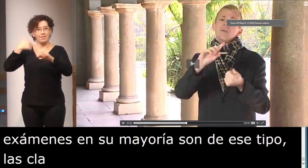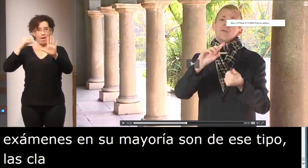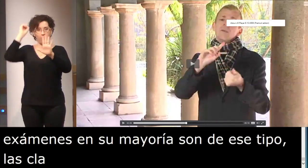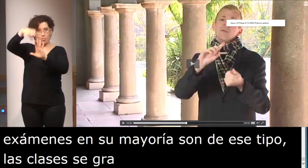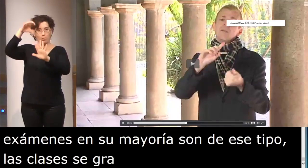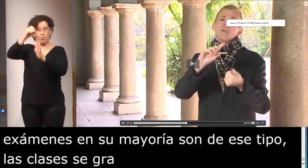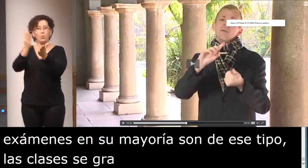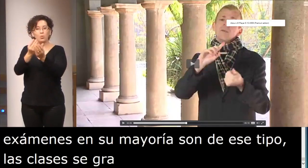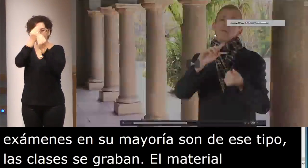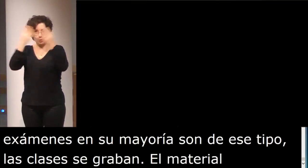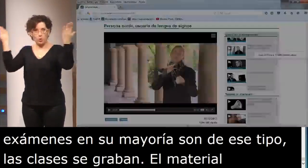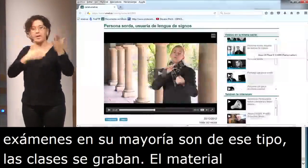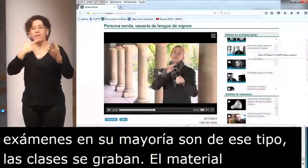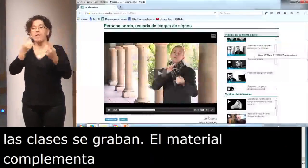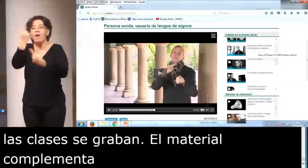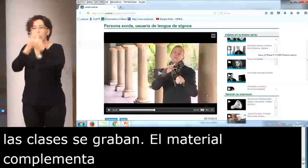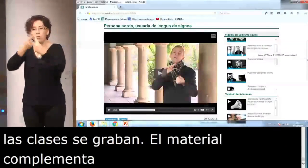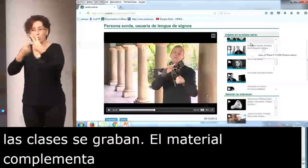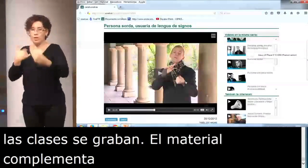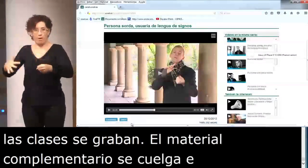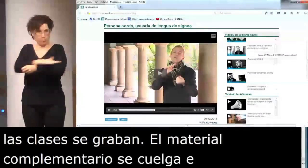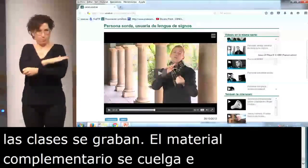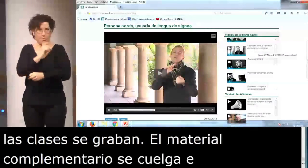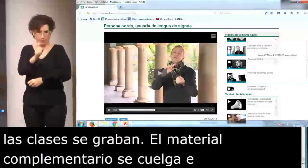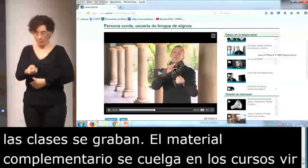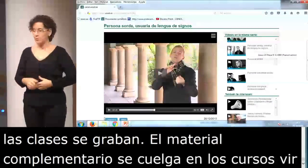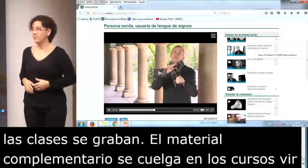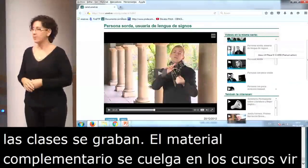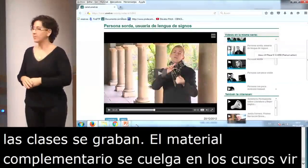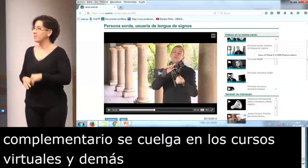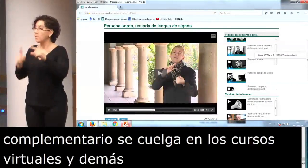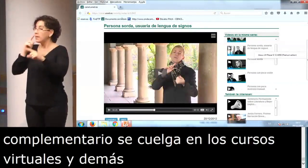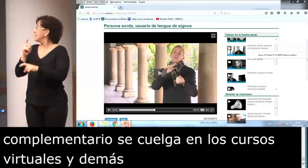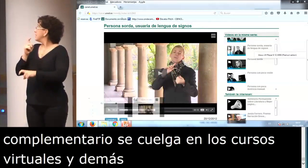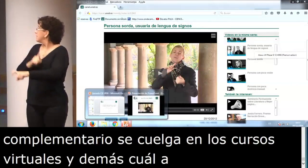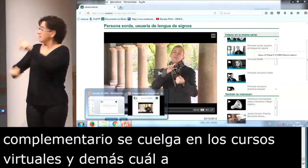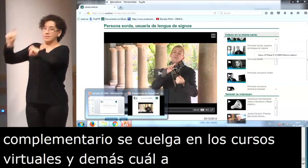los cursos virtuales y demás. A ver si puedo volver a la presentación.